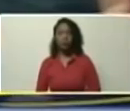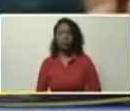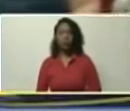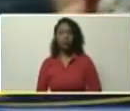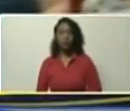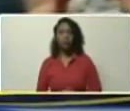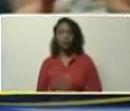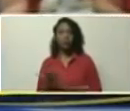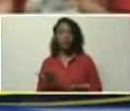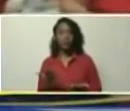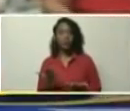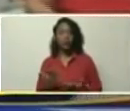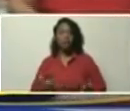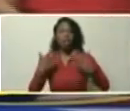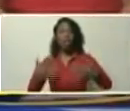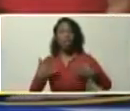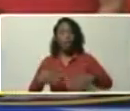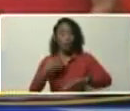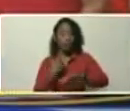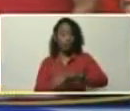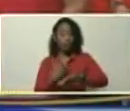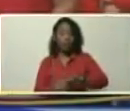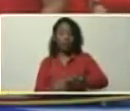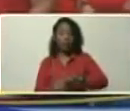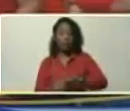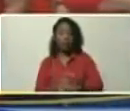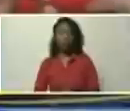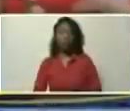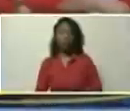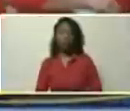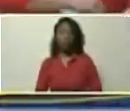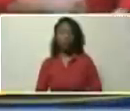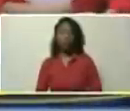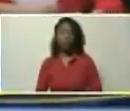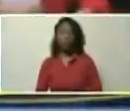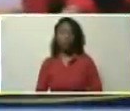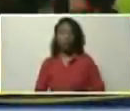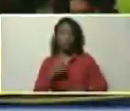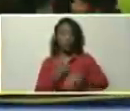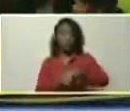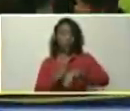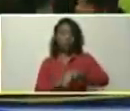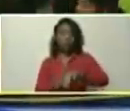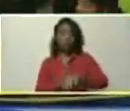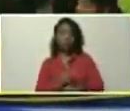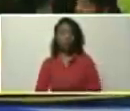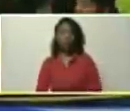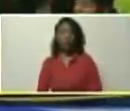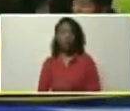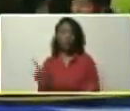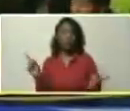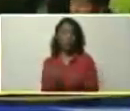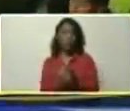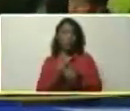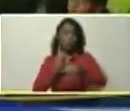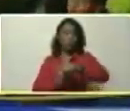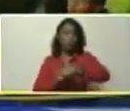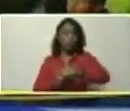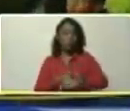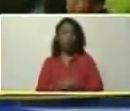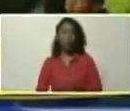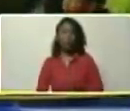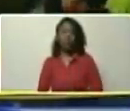Con la premura del tiempo, de este tiempo corto,